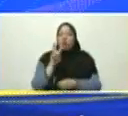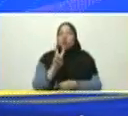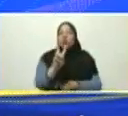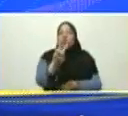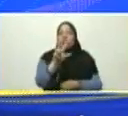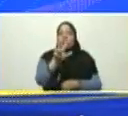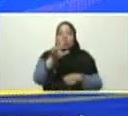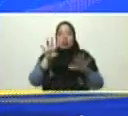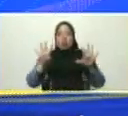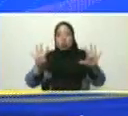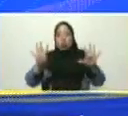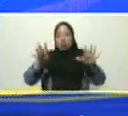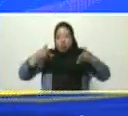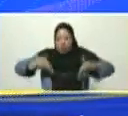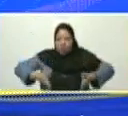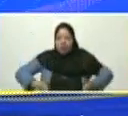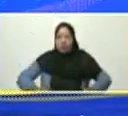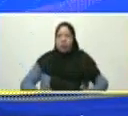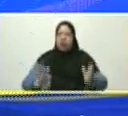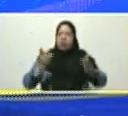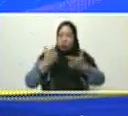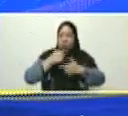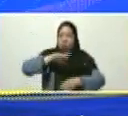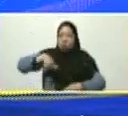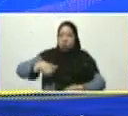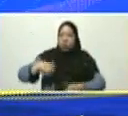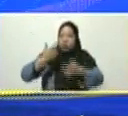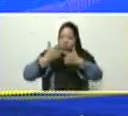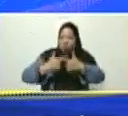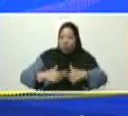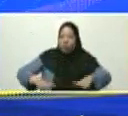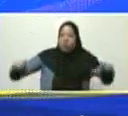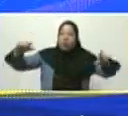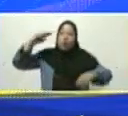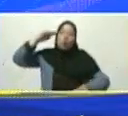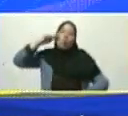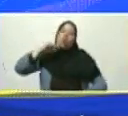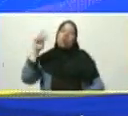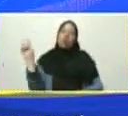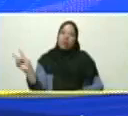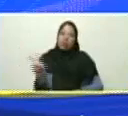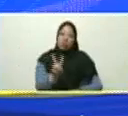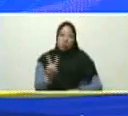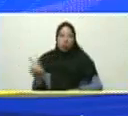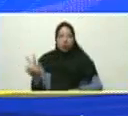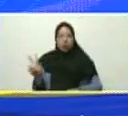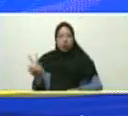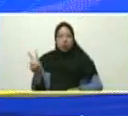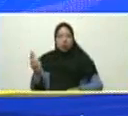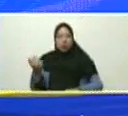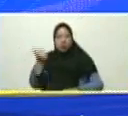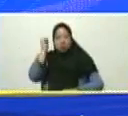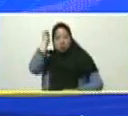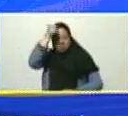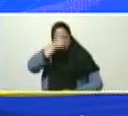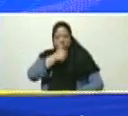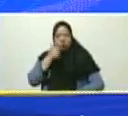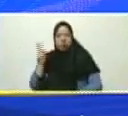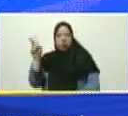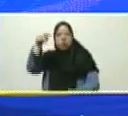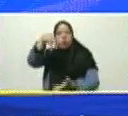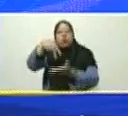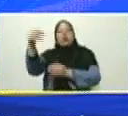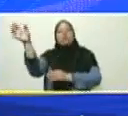239 años del nacimiento de nuestro gran libertador, Venezuela, de pie, planta